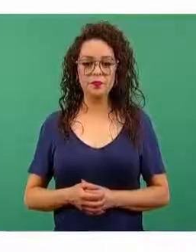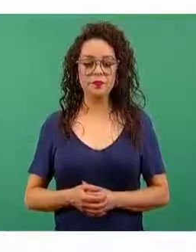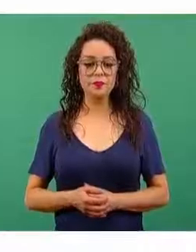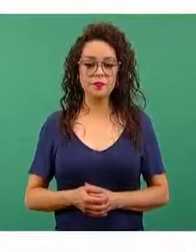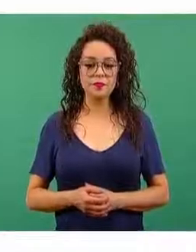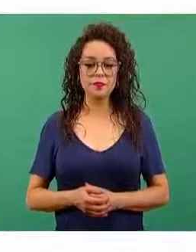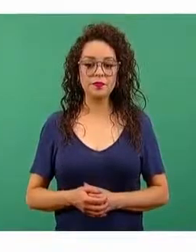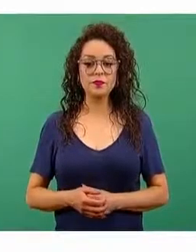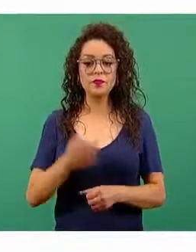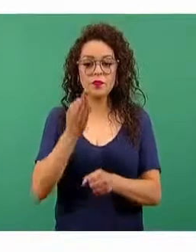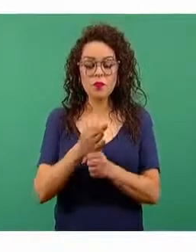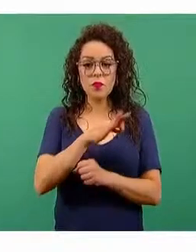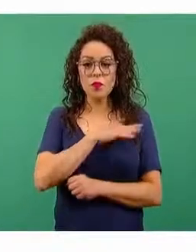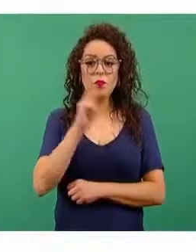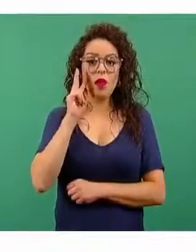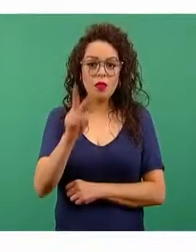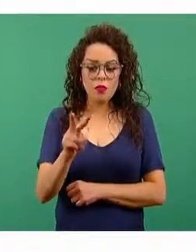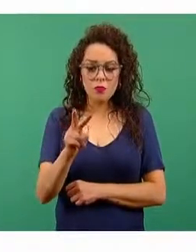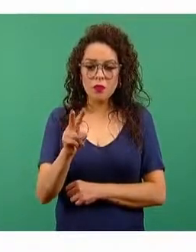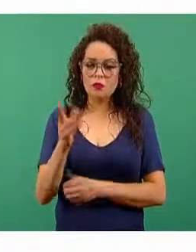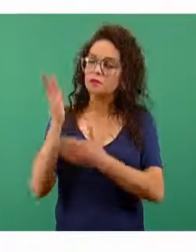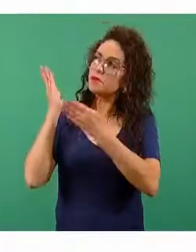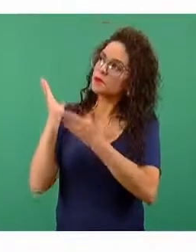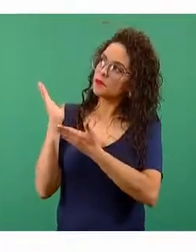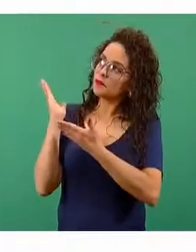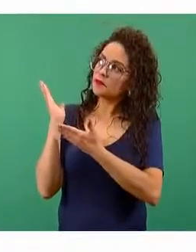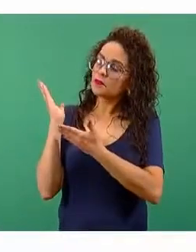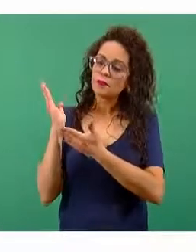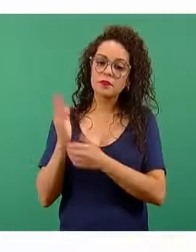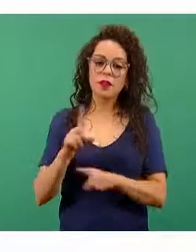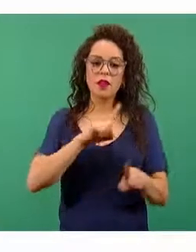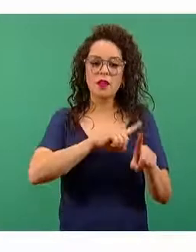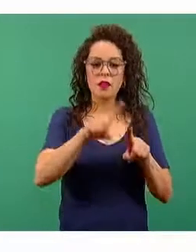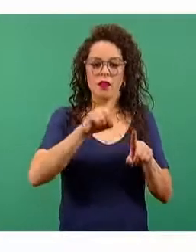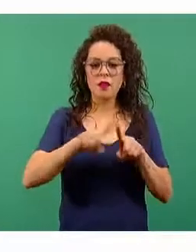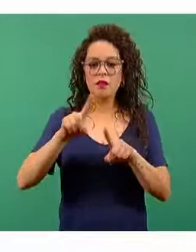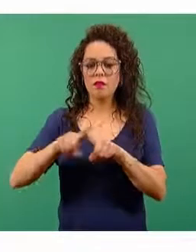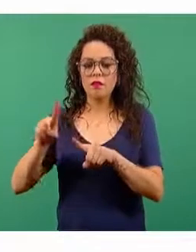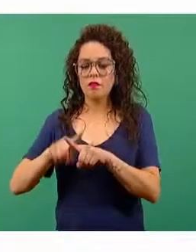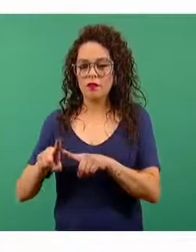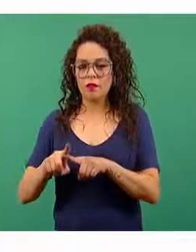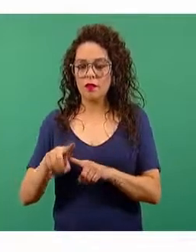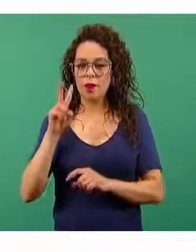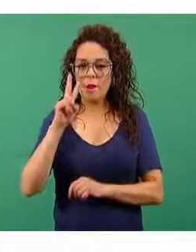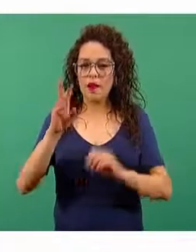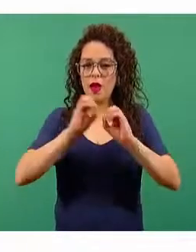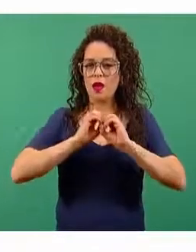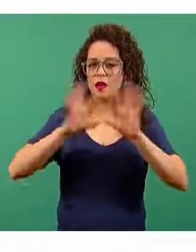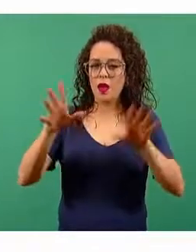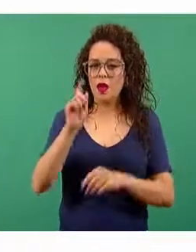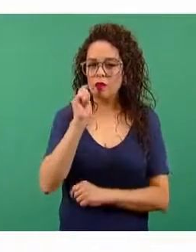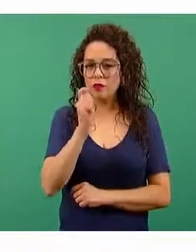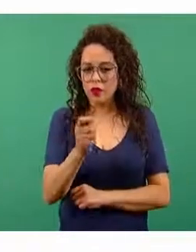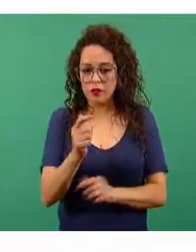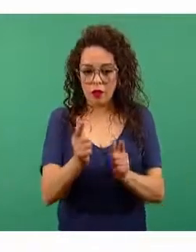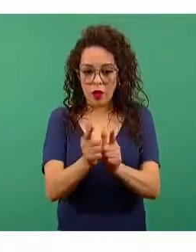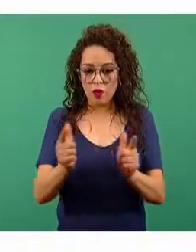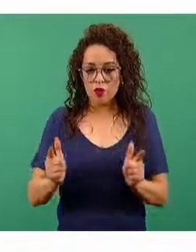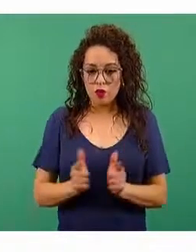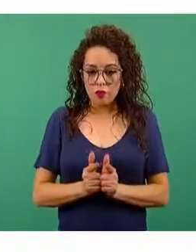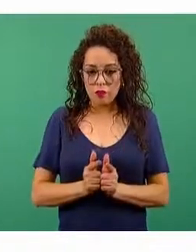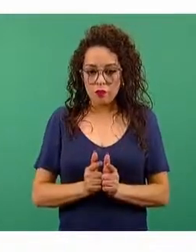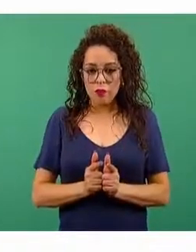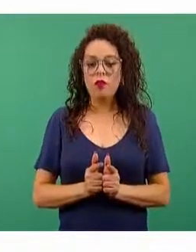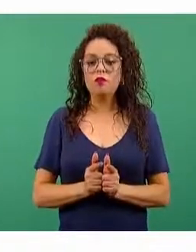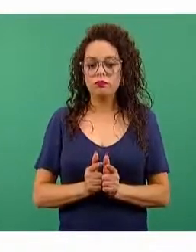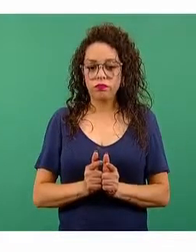Aquí desglosamos, como todos los días, los distintos conjuntos para ir dejando en claro esta noción de grupos simultáneos